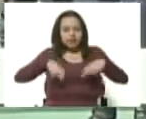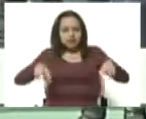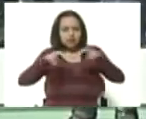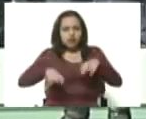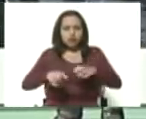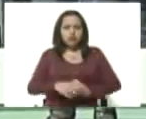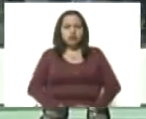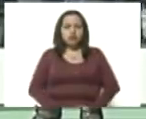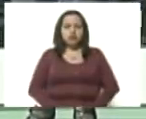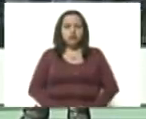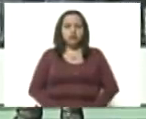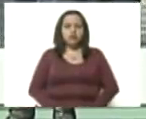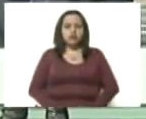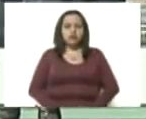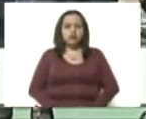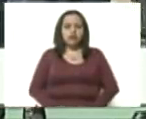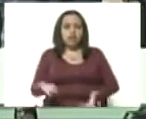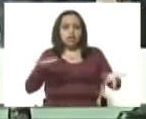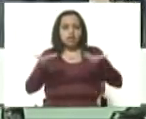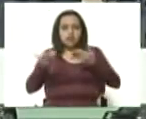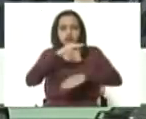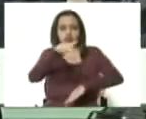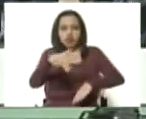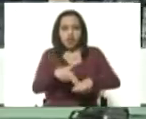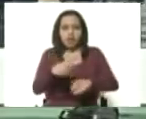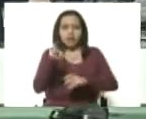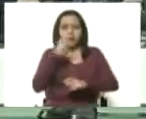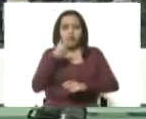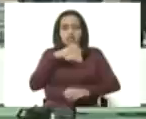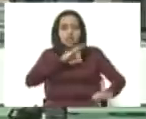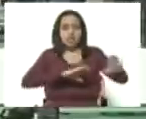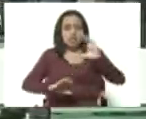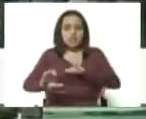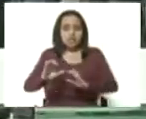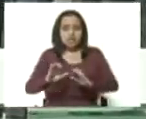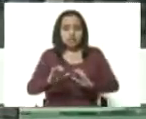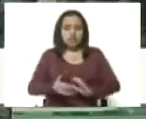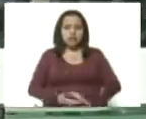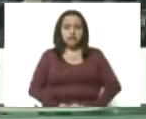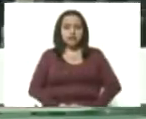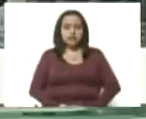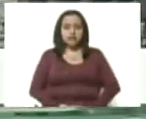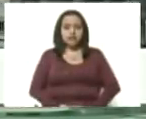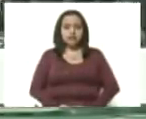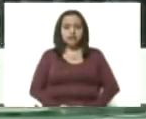Penal, el Servicio Nacional de Medicina y Ciencias Forenses